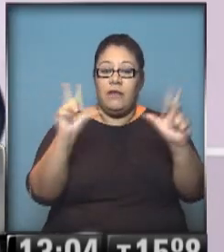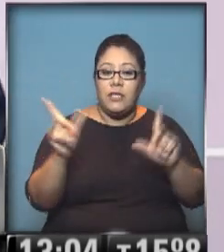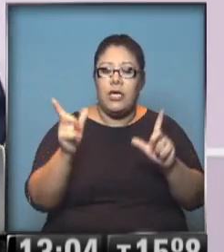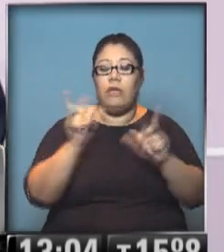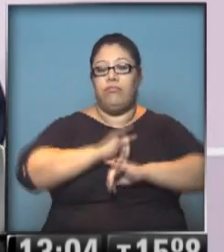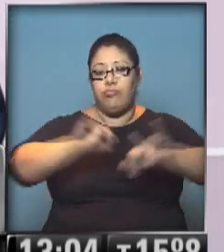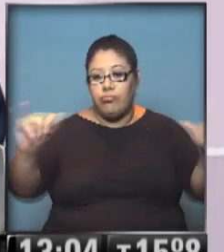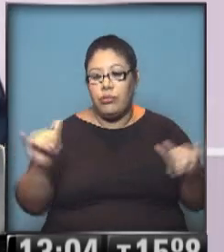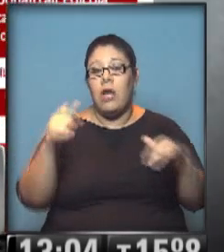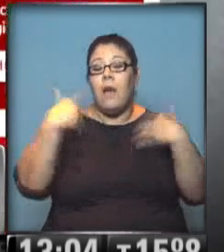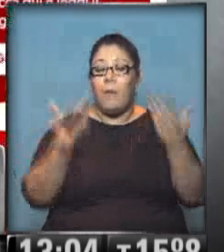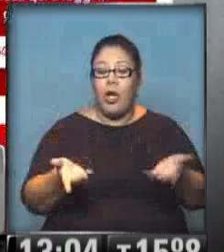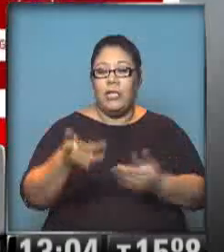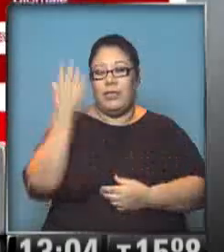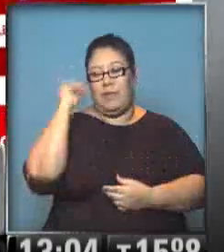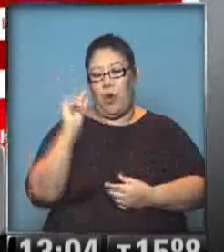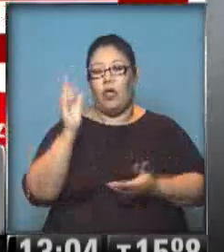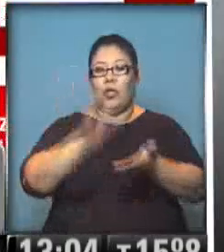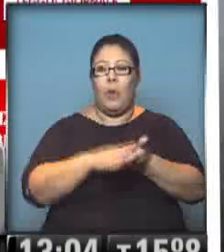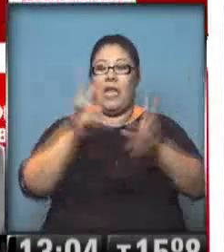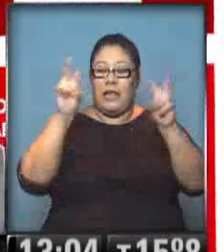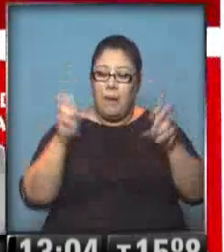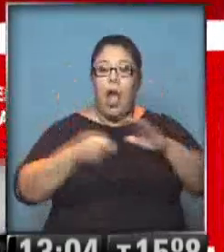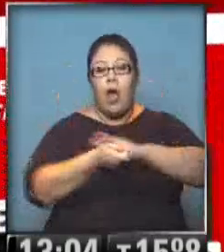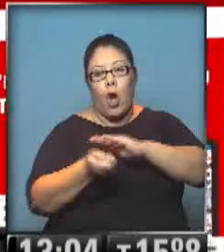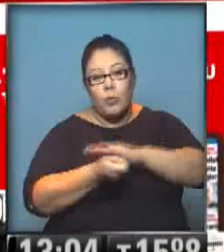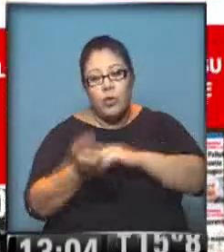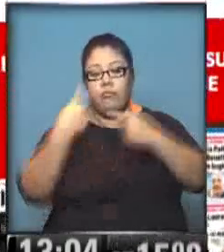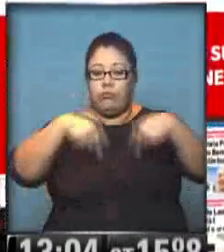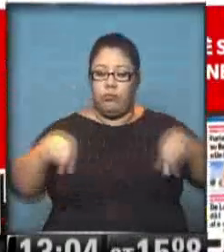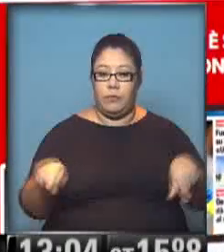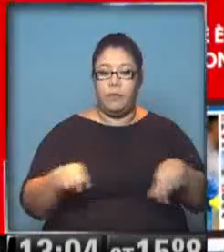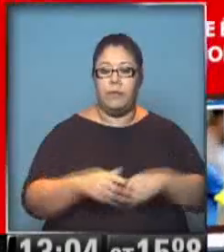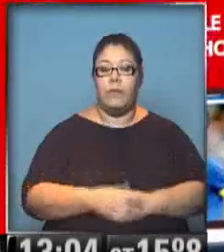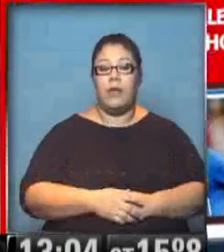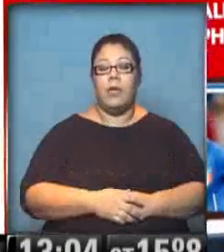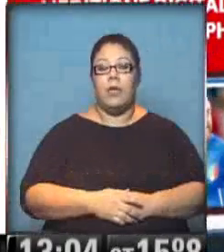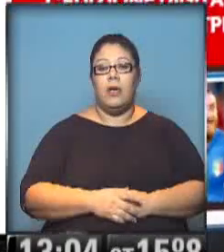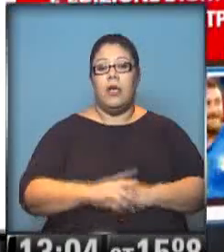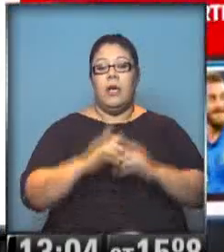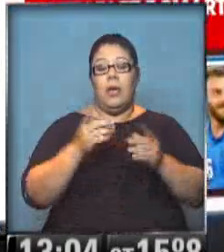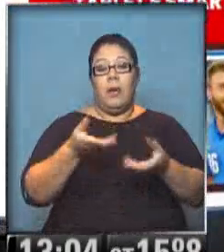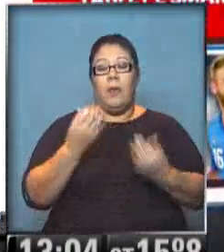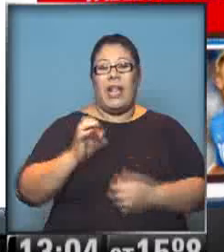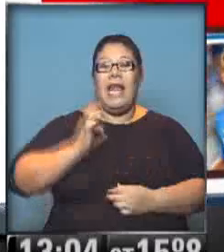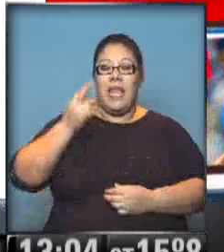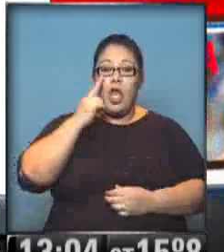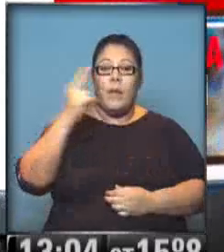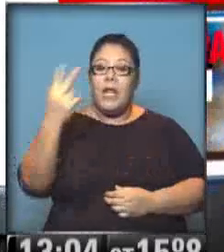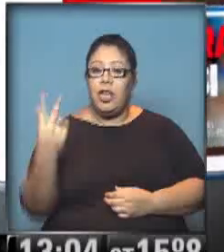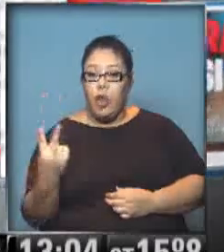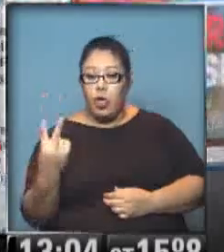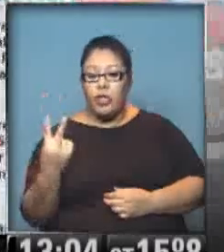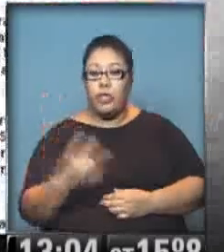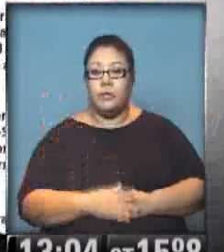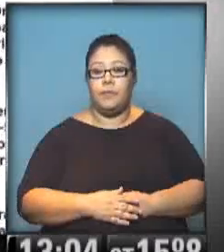estas horas estamos escuchando respecto de la corrupción y demás. Hechos que tienen que ver con el pasado, en 2002, Corriere dello Sport,